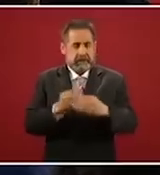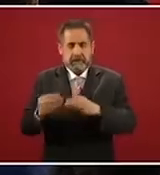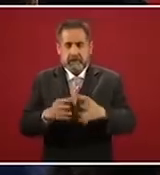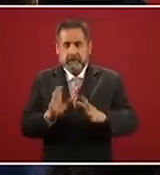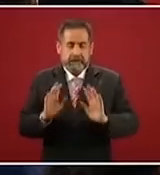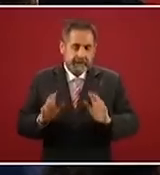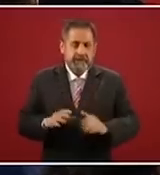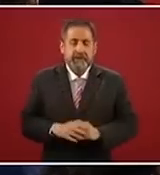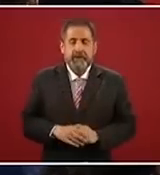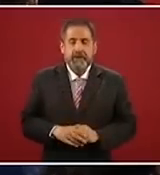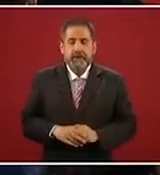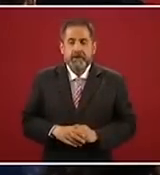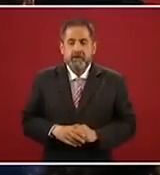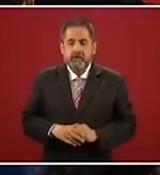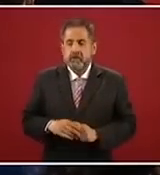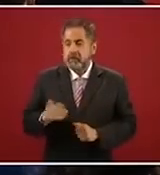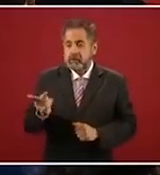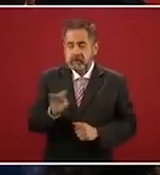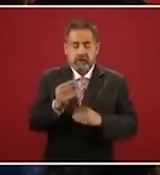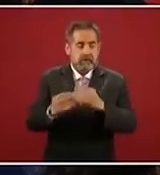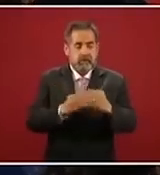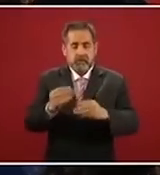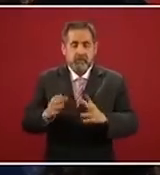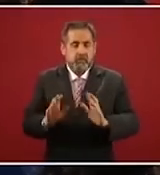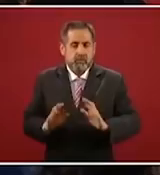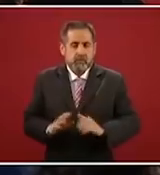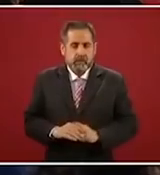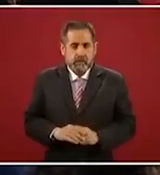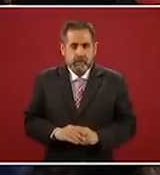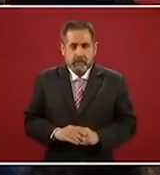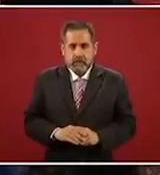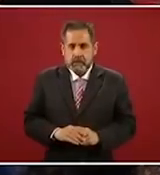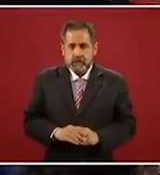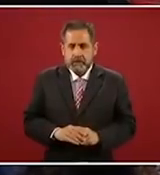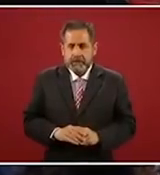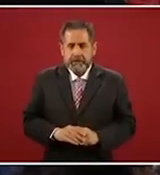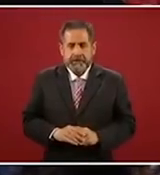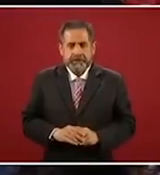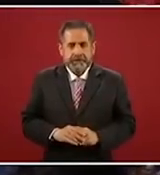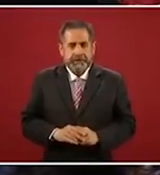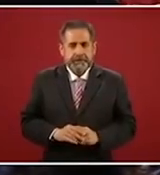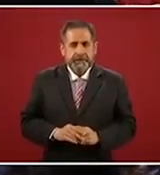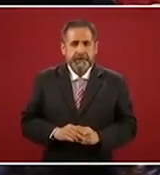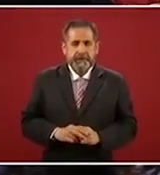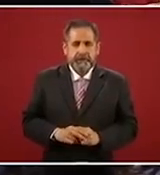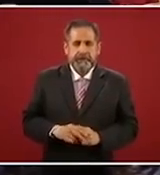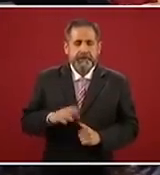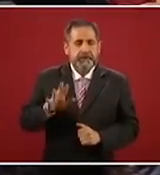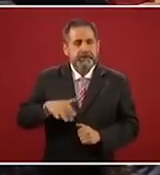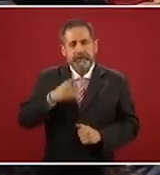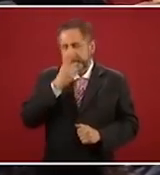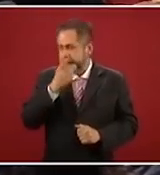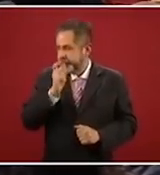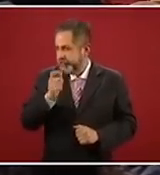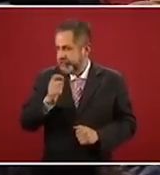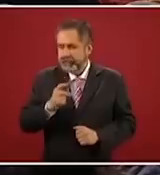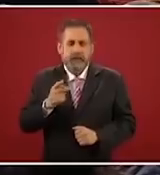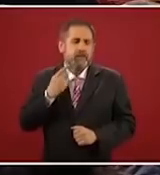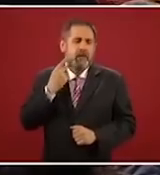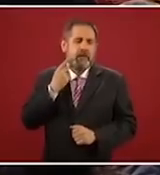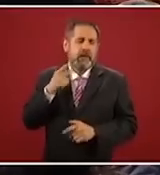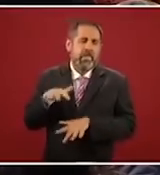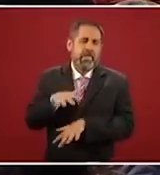todos lados. Entonces se pelean y, como se le llama a la